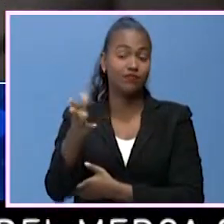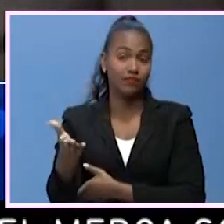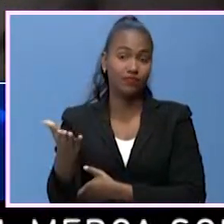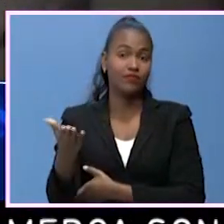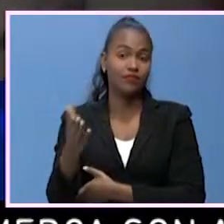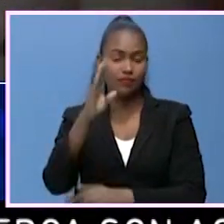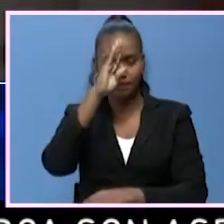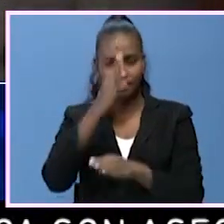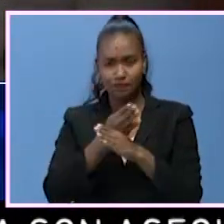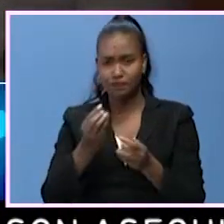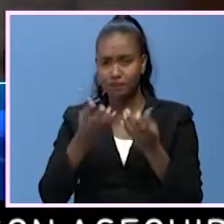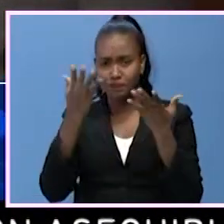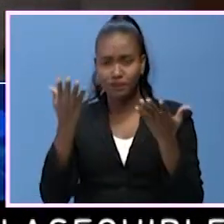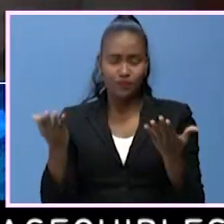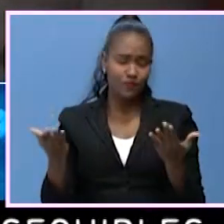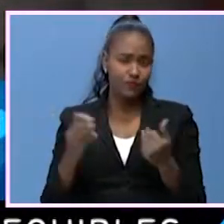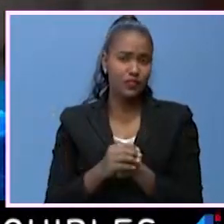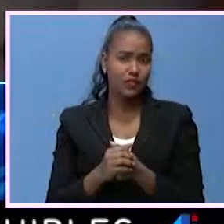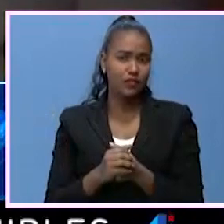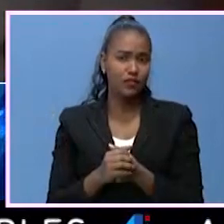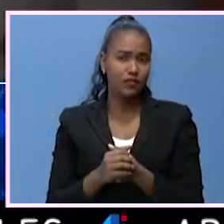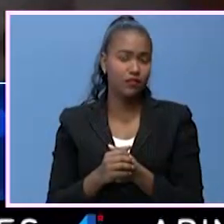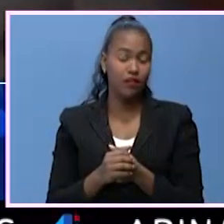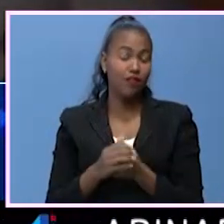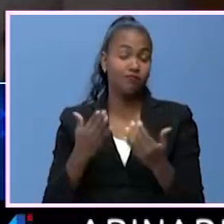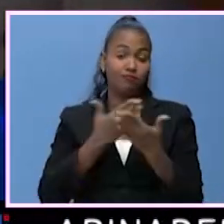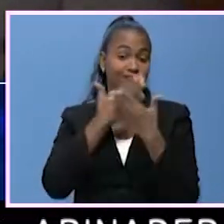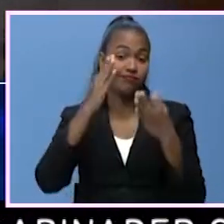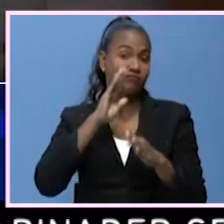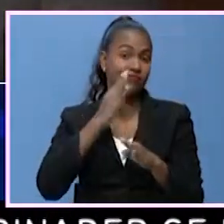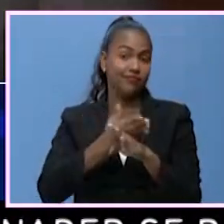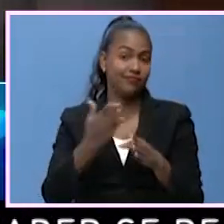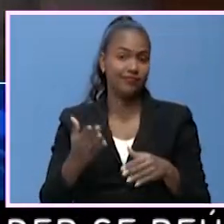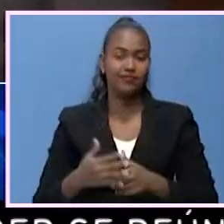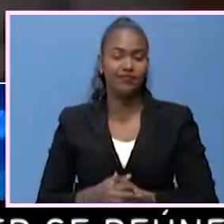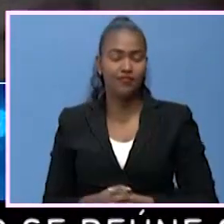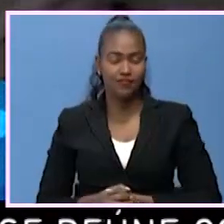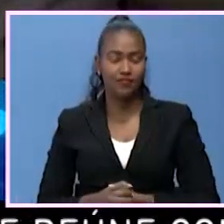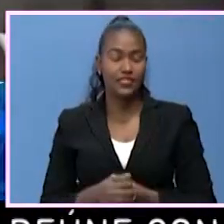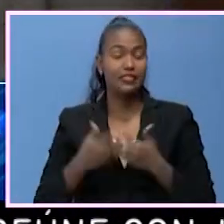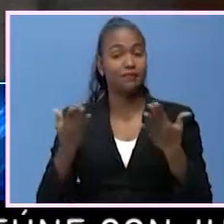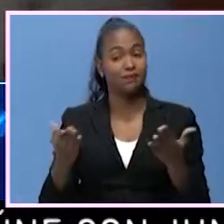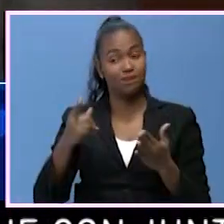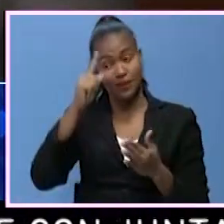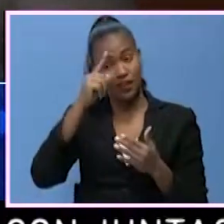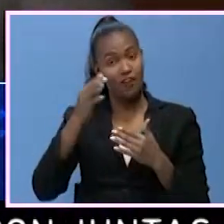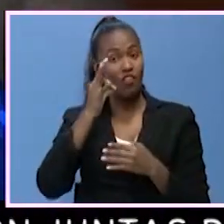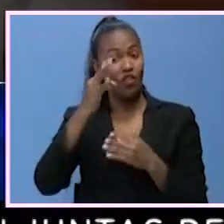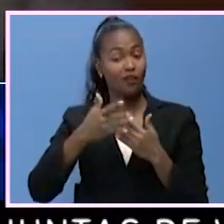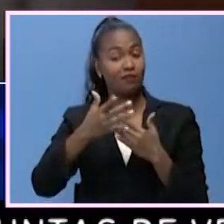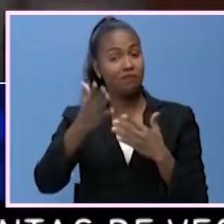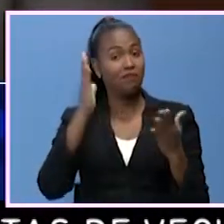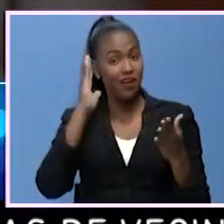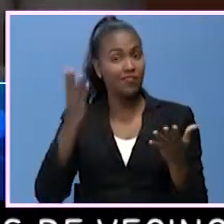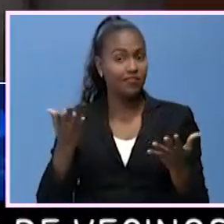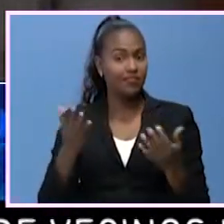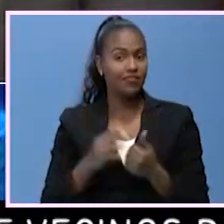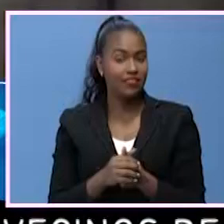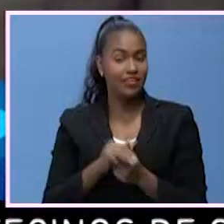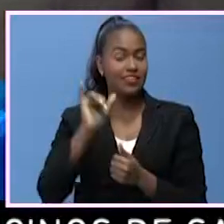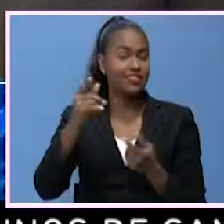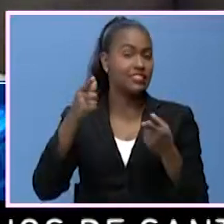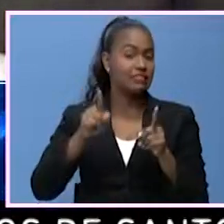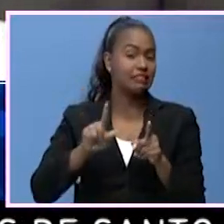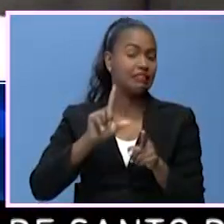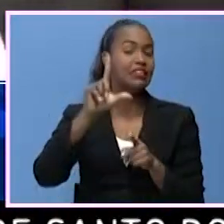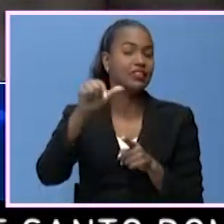¿tienes hijos? Cuéntame. No. ¿Un solo? No tengo hijos. Ah, ¿no tienes todavía? No. Bueno, pero eso viene por ahí, ¿verdad? Eso tendrá que llegar en